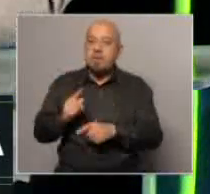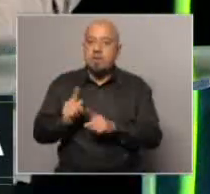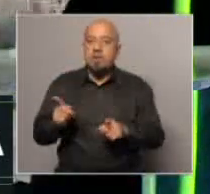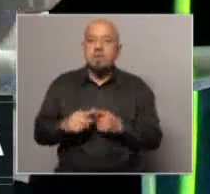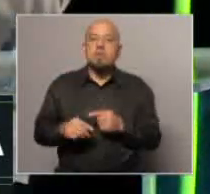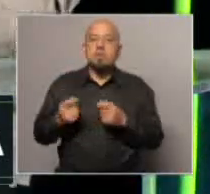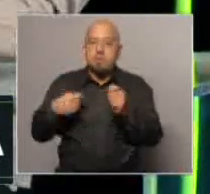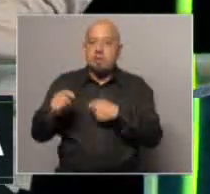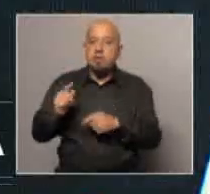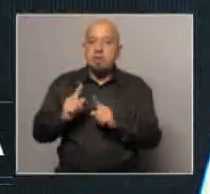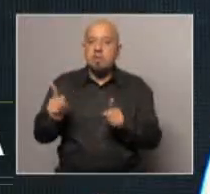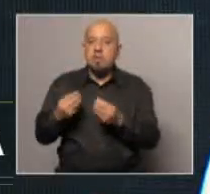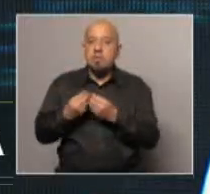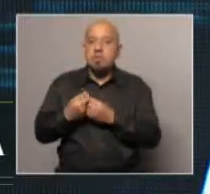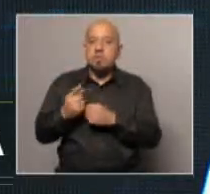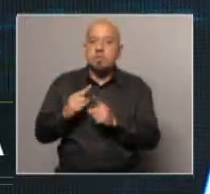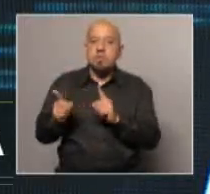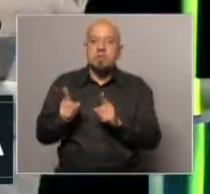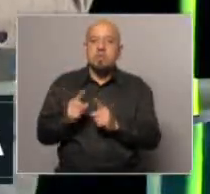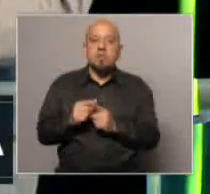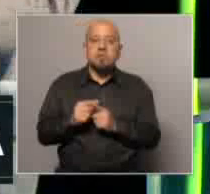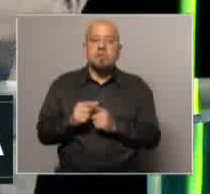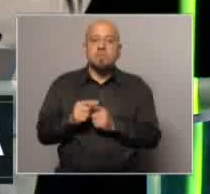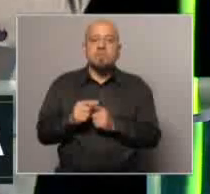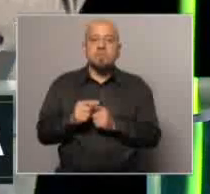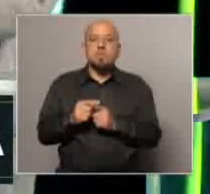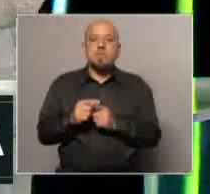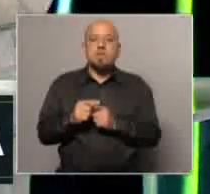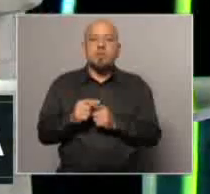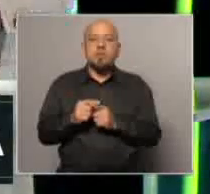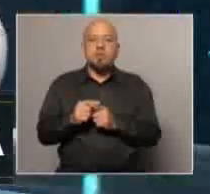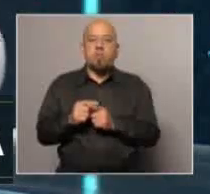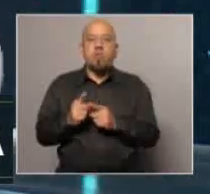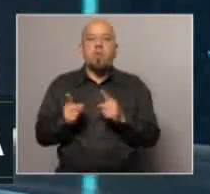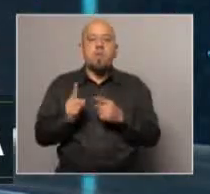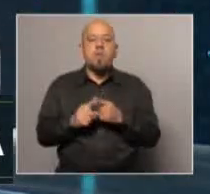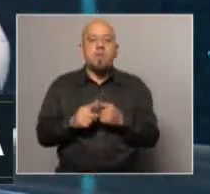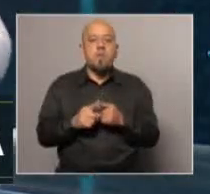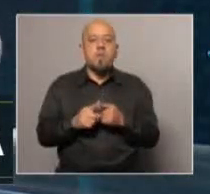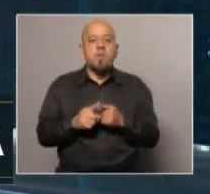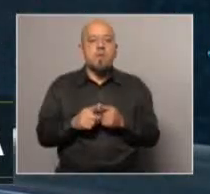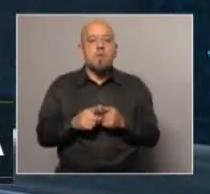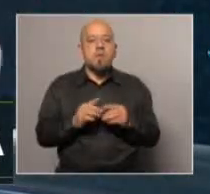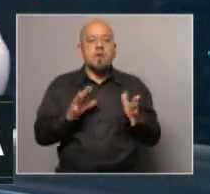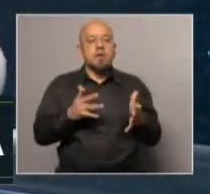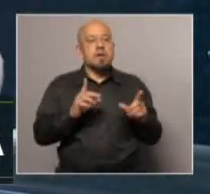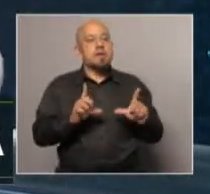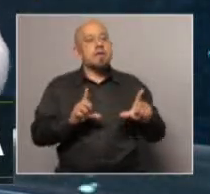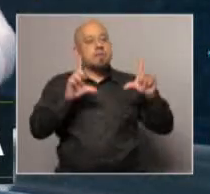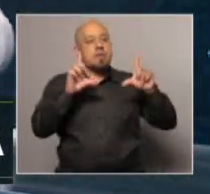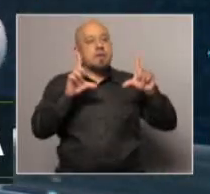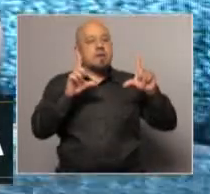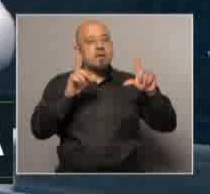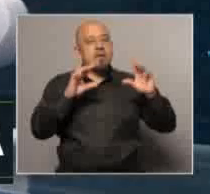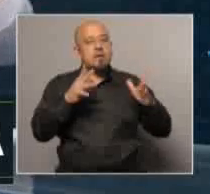bueno, está bien, vamos a vender, pero no tanto. Sí, bueno, creo que es el único lugar que se vende algo que te quieren no vender tanto. Creo que tiene que ver con esa imagen que mantenemos todavía